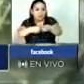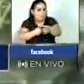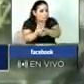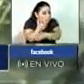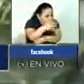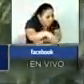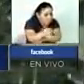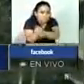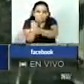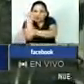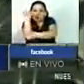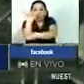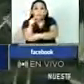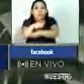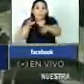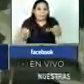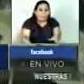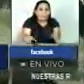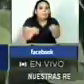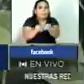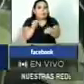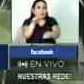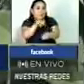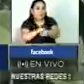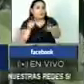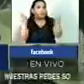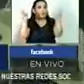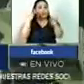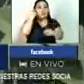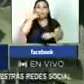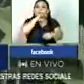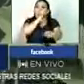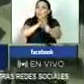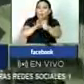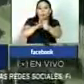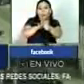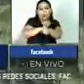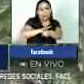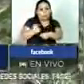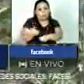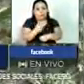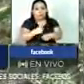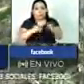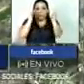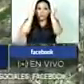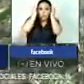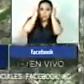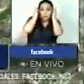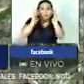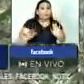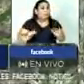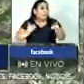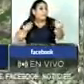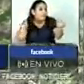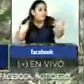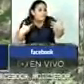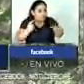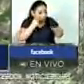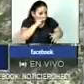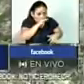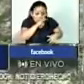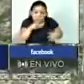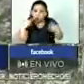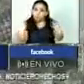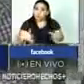invertidas. Sumado a eso, la llegada del nuevo coronavirus mantiene en alerta a este sector, ya que reporta pérdidas